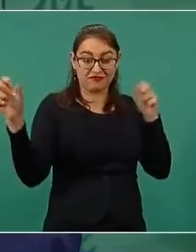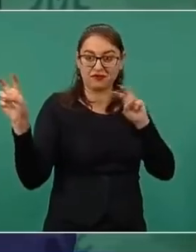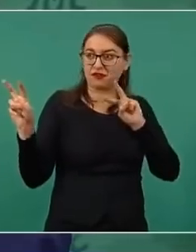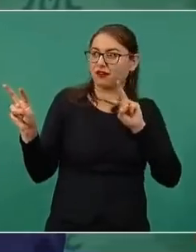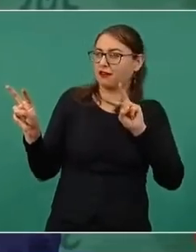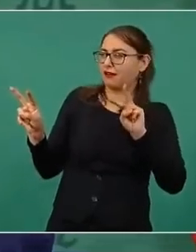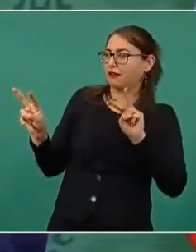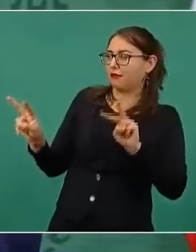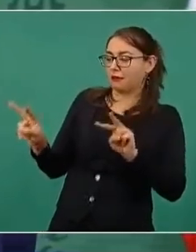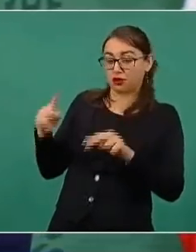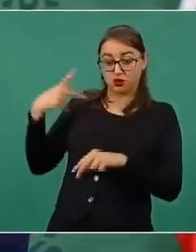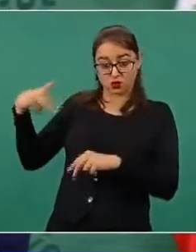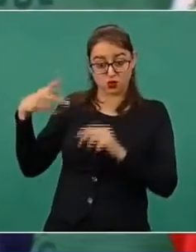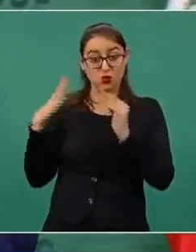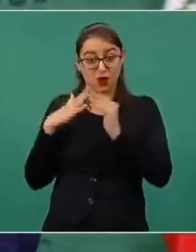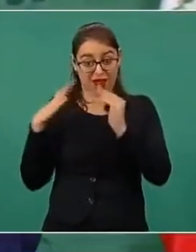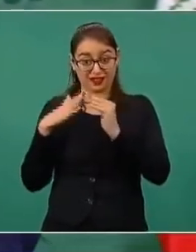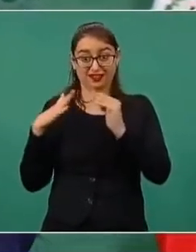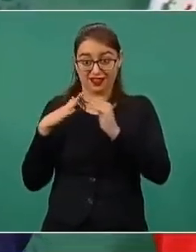en su casa